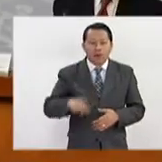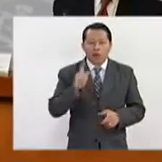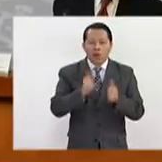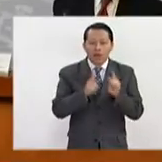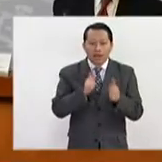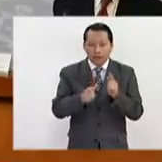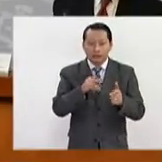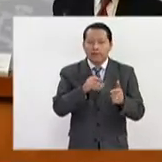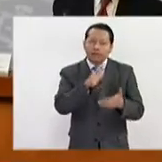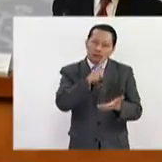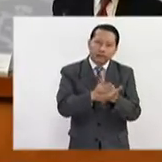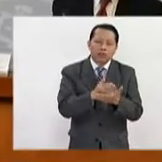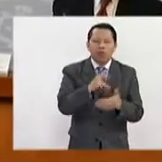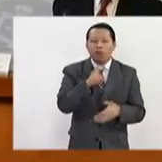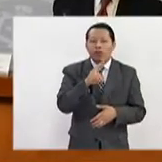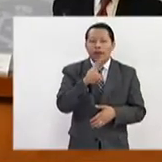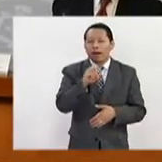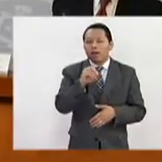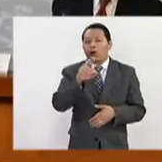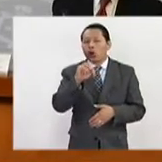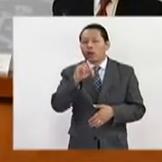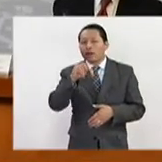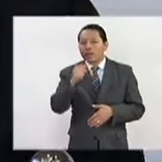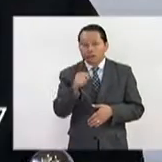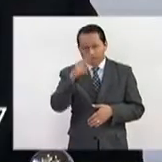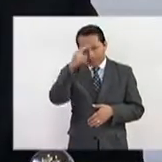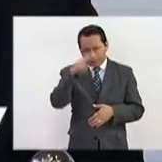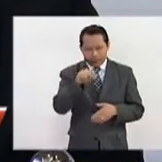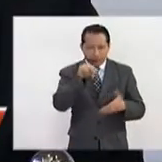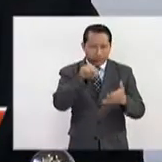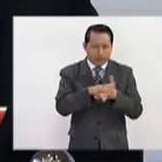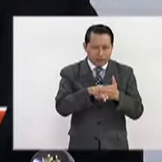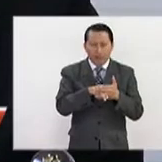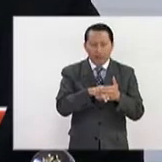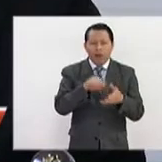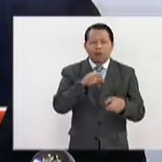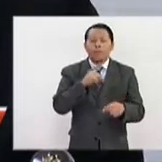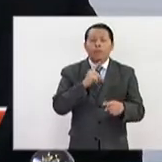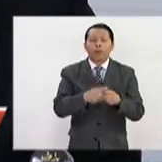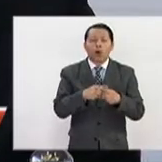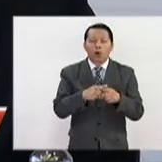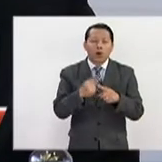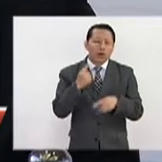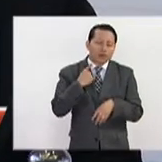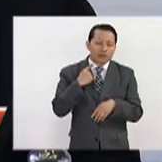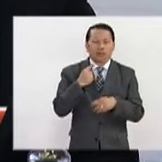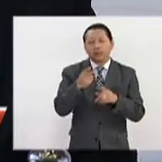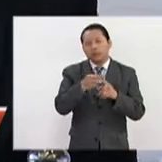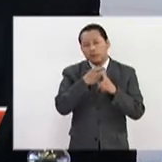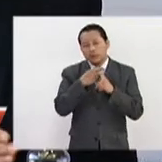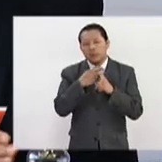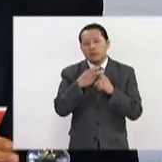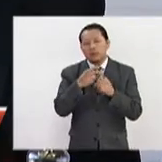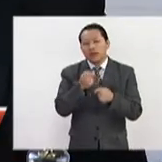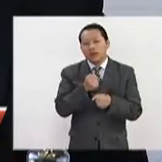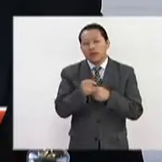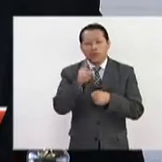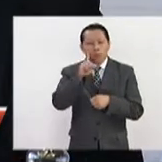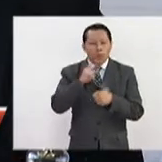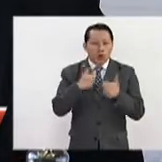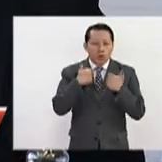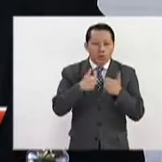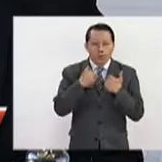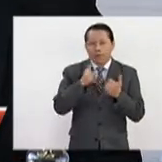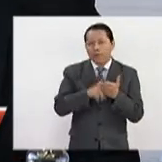detenga la ejecución de Rubén Rodríguez Cárdenas, mexicano sentenciado a pena de muerte por el homicidio, secuestro y violación de una joven